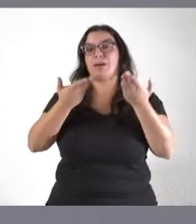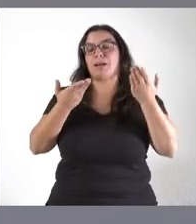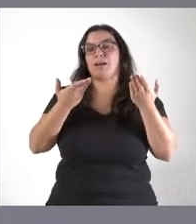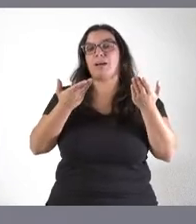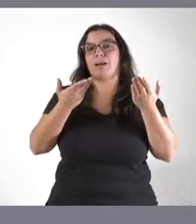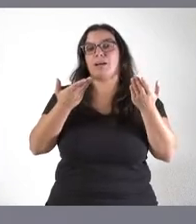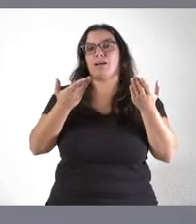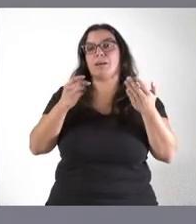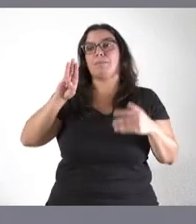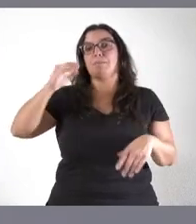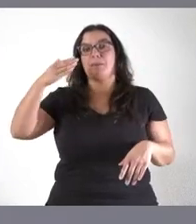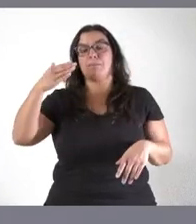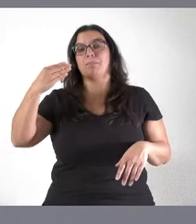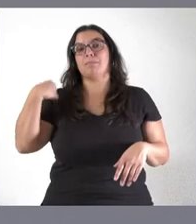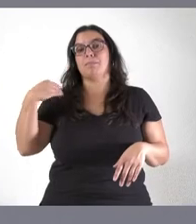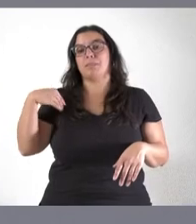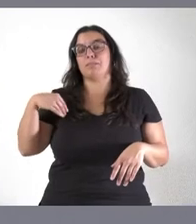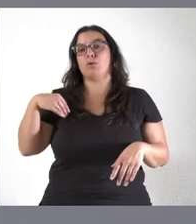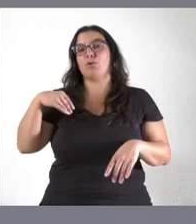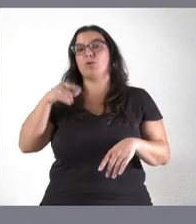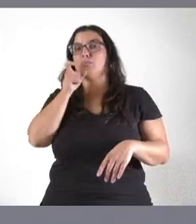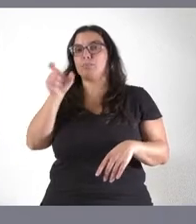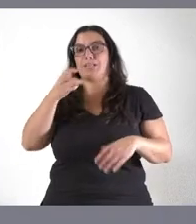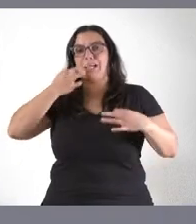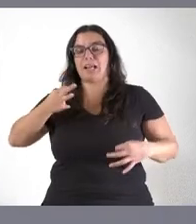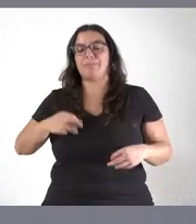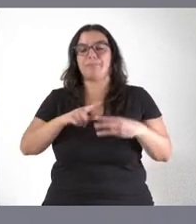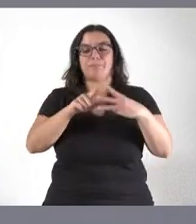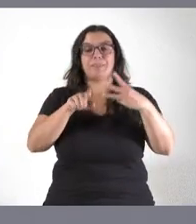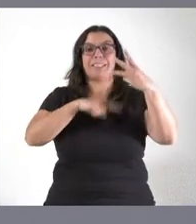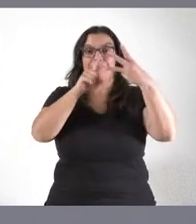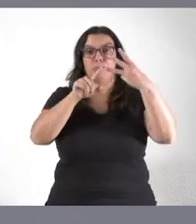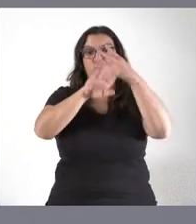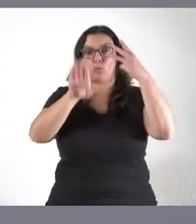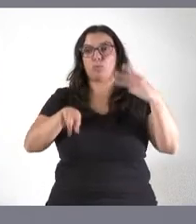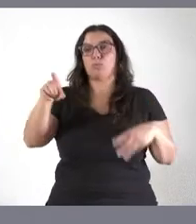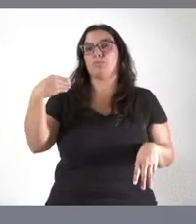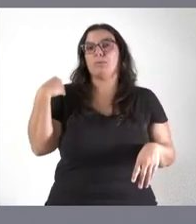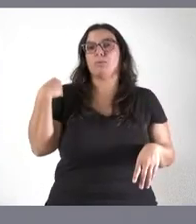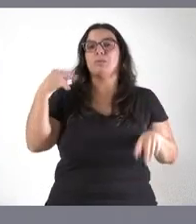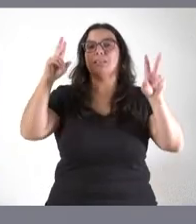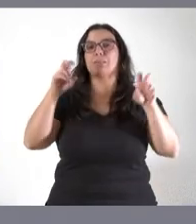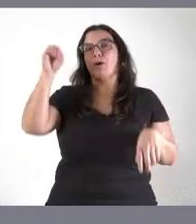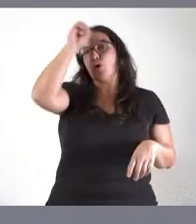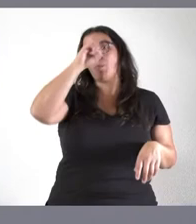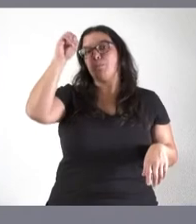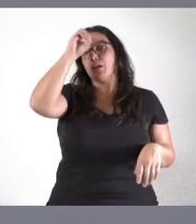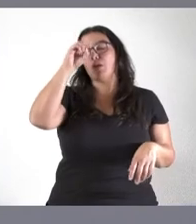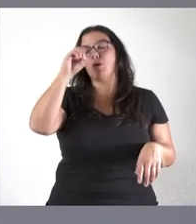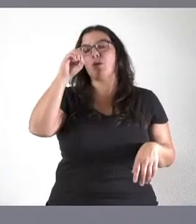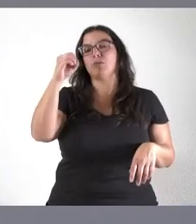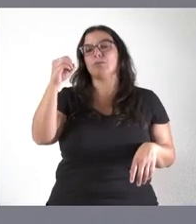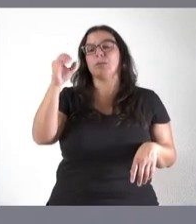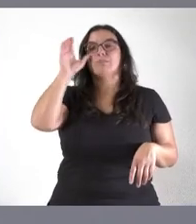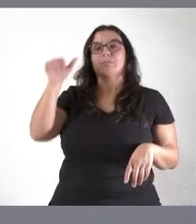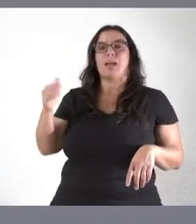del pib en términos nominales Y por último preguntaba usted qué opinión puedo tener respecto de la